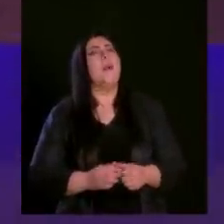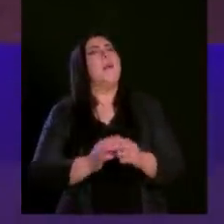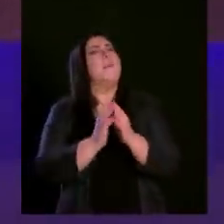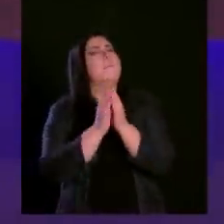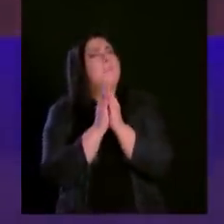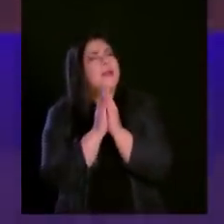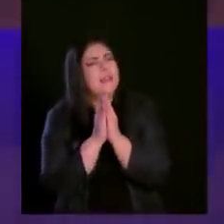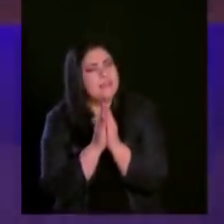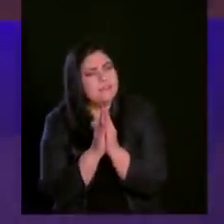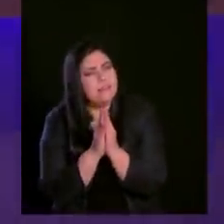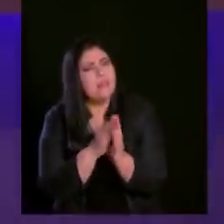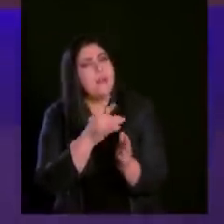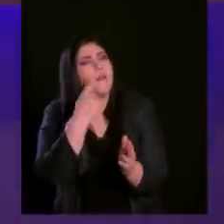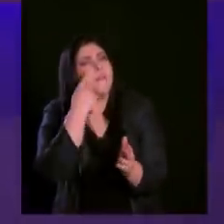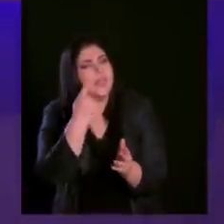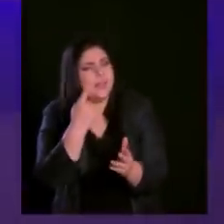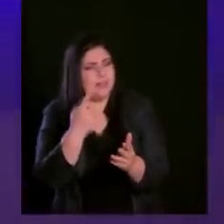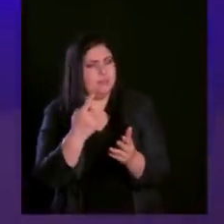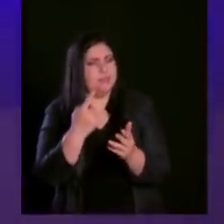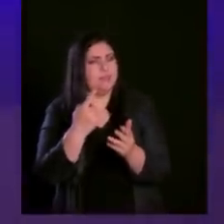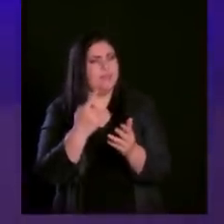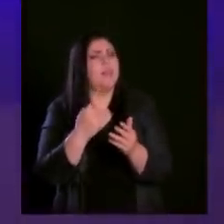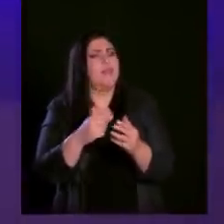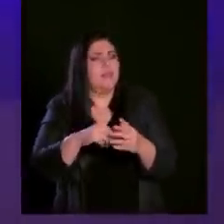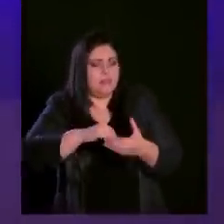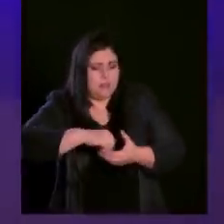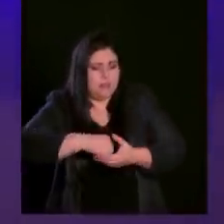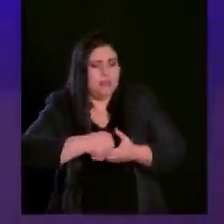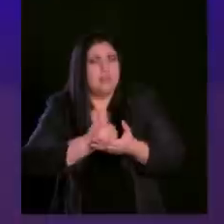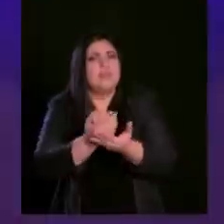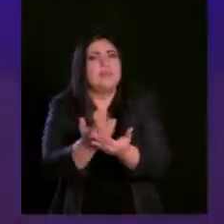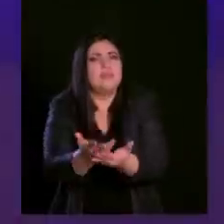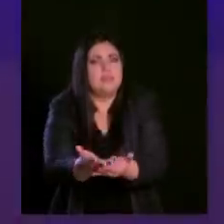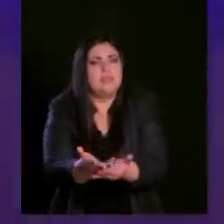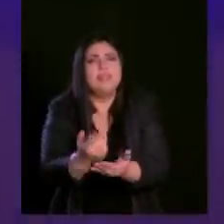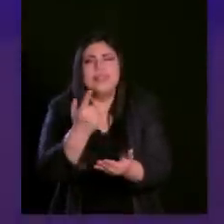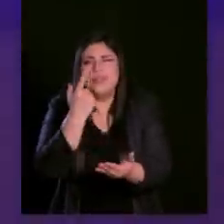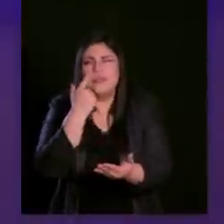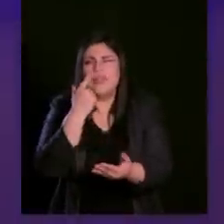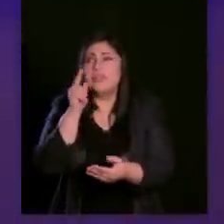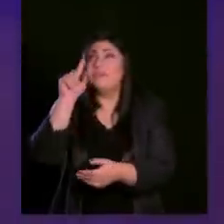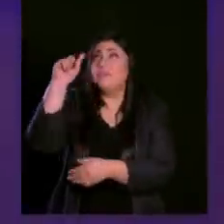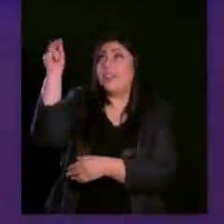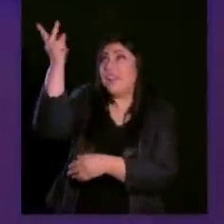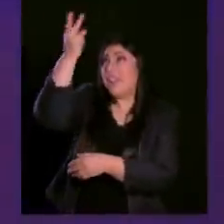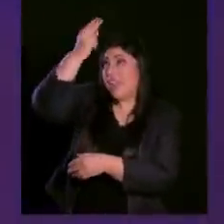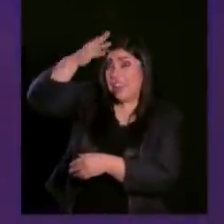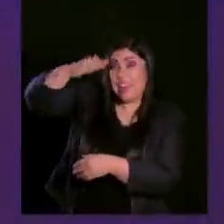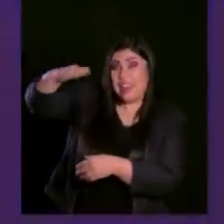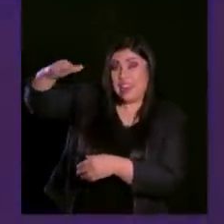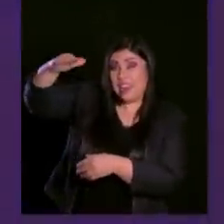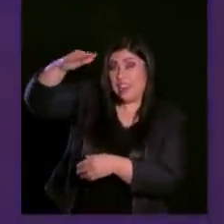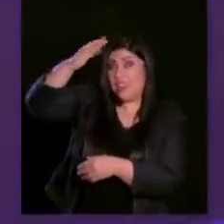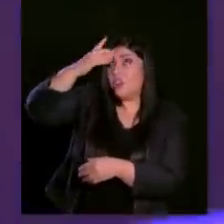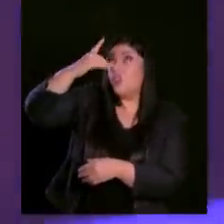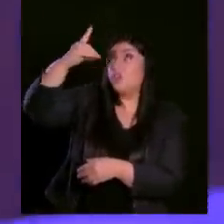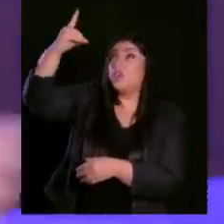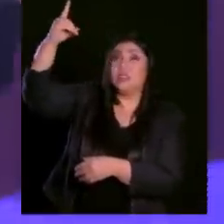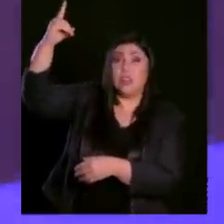esto quiero dejárselo a usted hoy Qué pasa cuando el reino de Dios llega a una casa